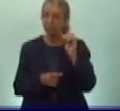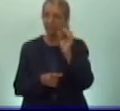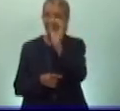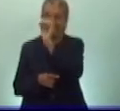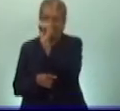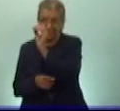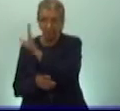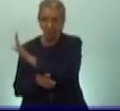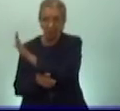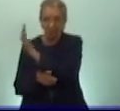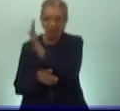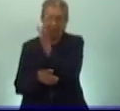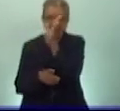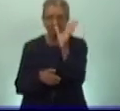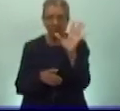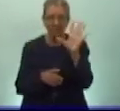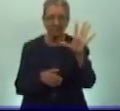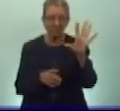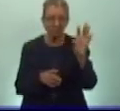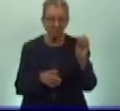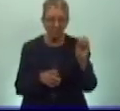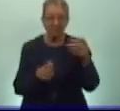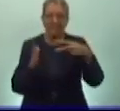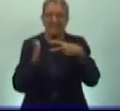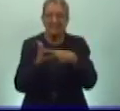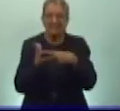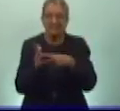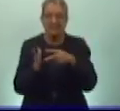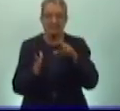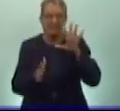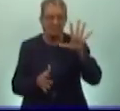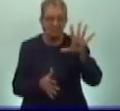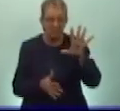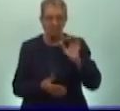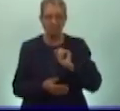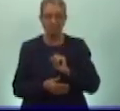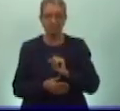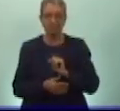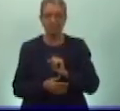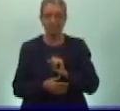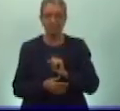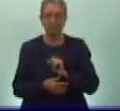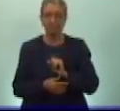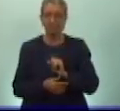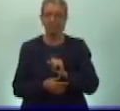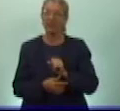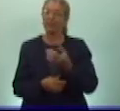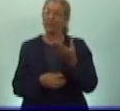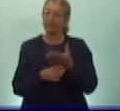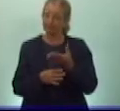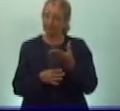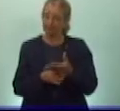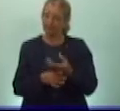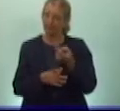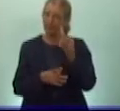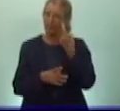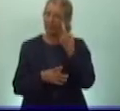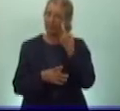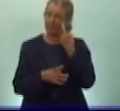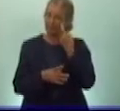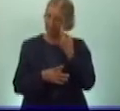0 al 50 y que sean divisibles por 5. Pero además les estoy pidiendo que